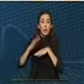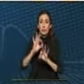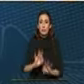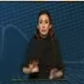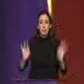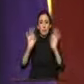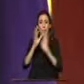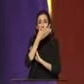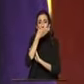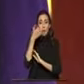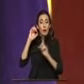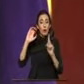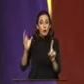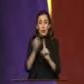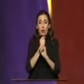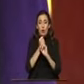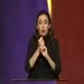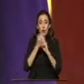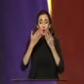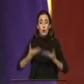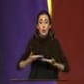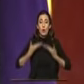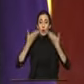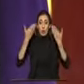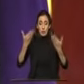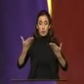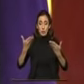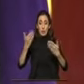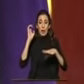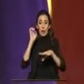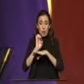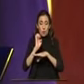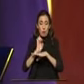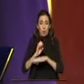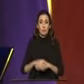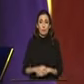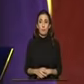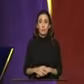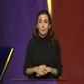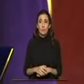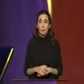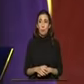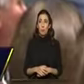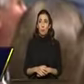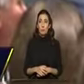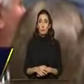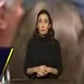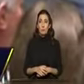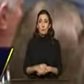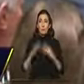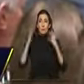país, el mejor resultado obtenido en la historia de nuestro país.